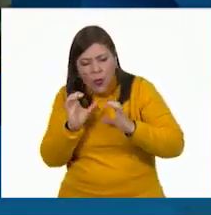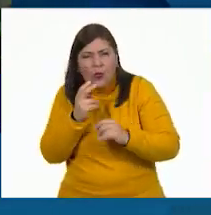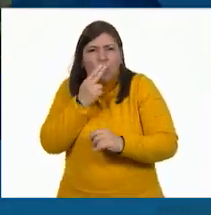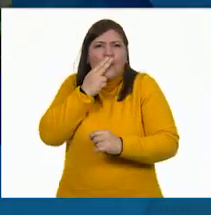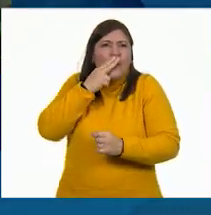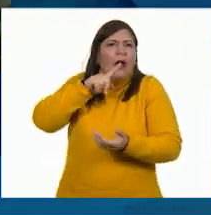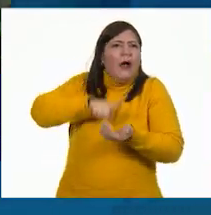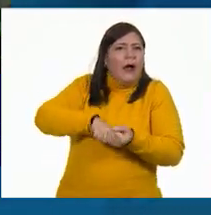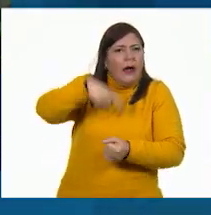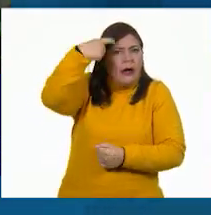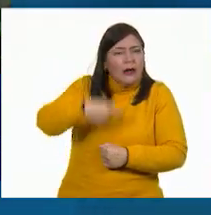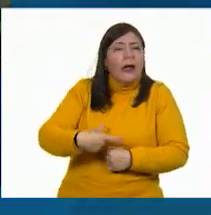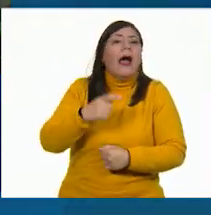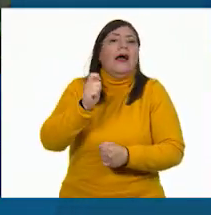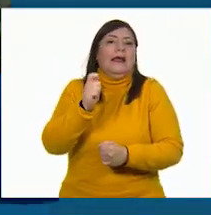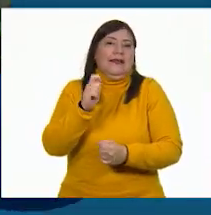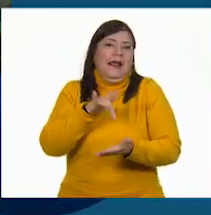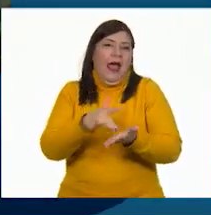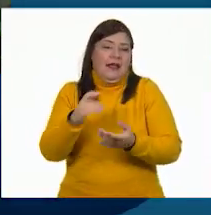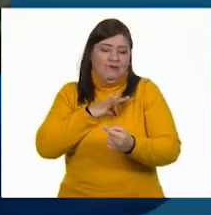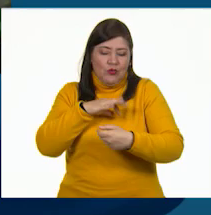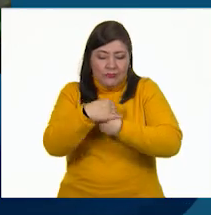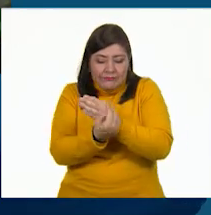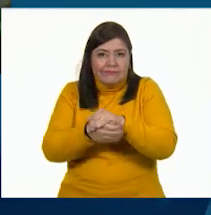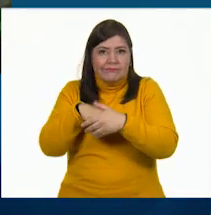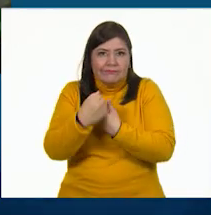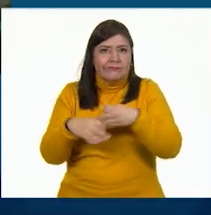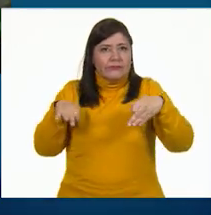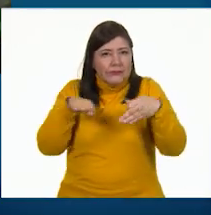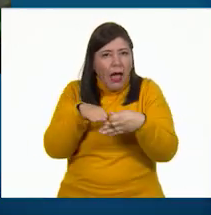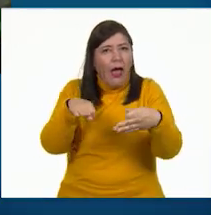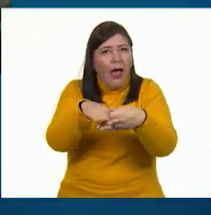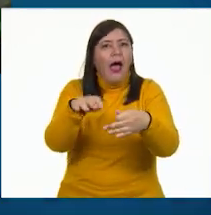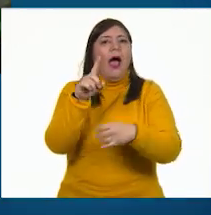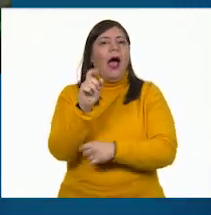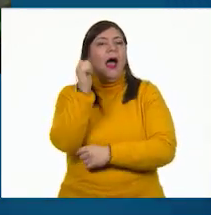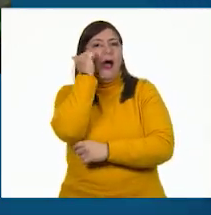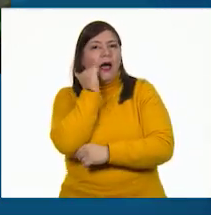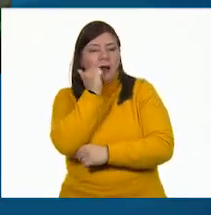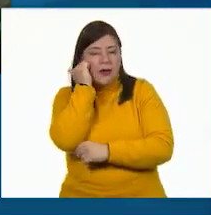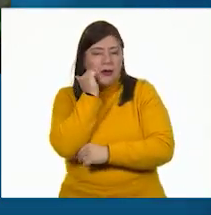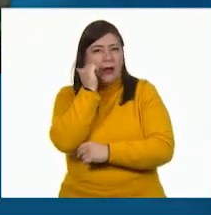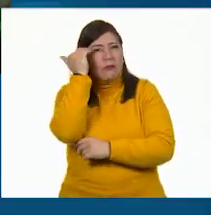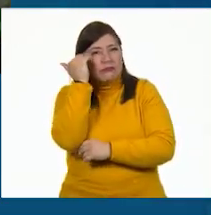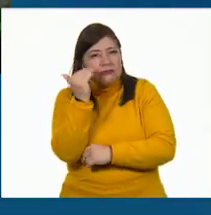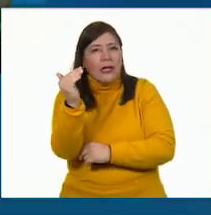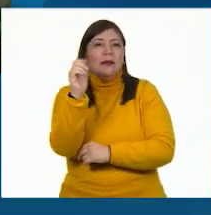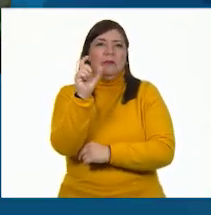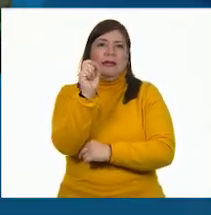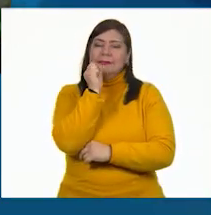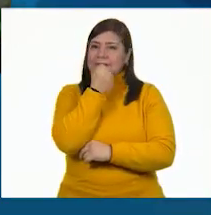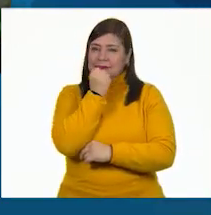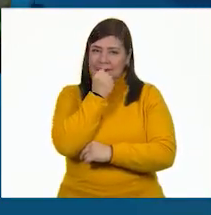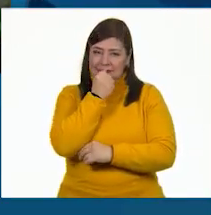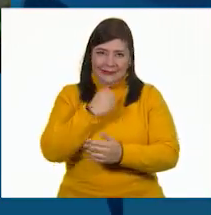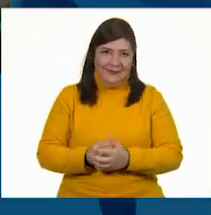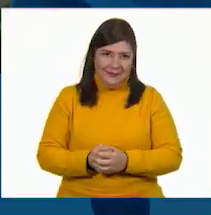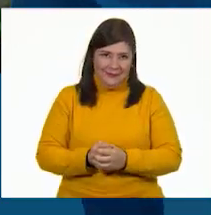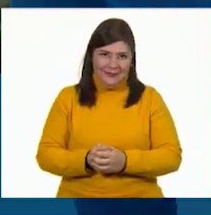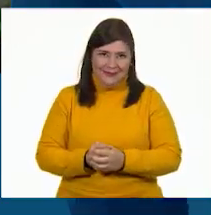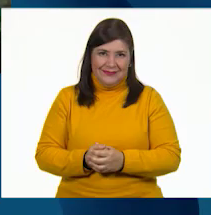es lavarnos las manos frecuentemente con agua y jabón durante 20